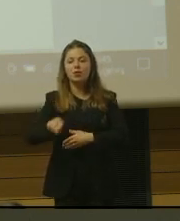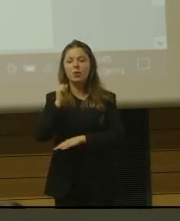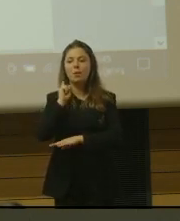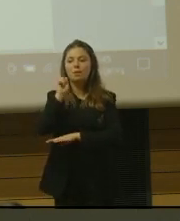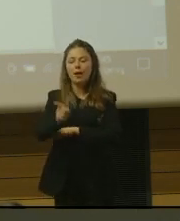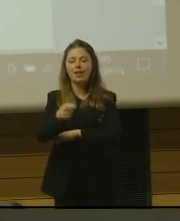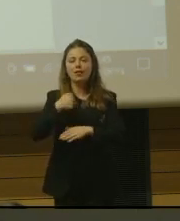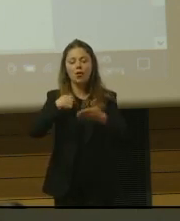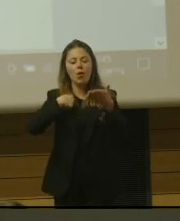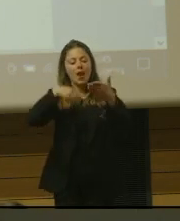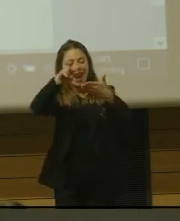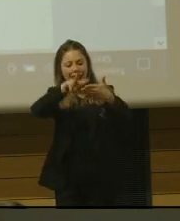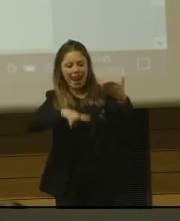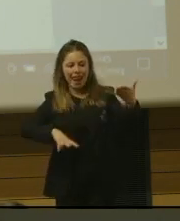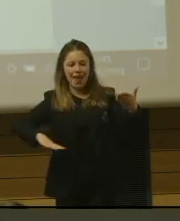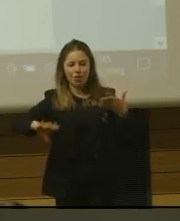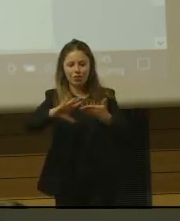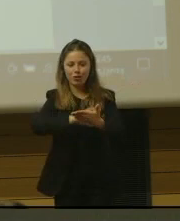todo.